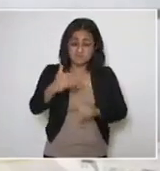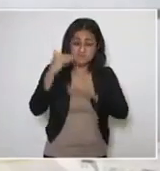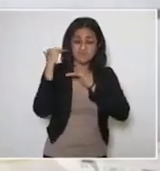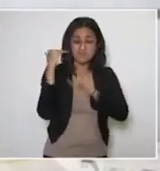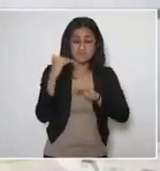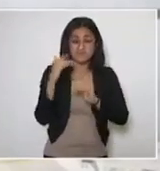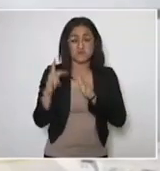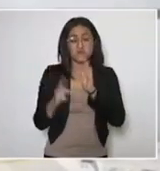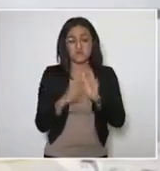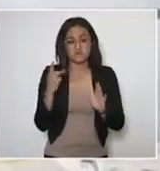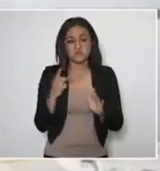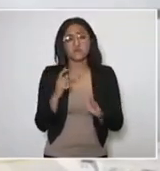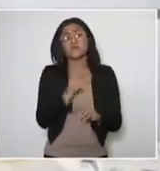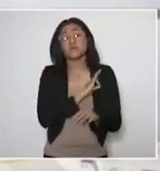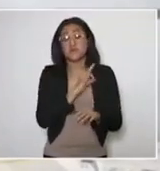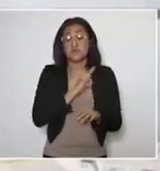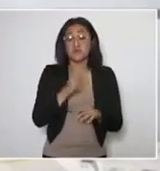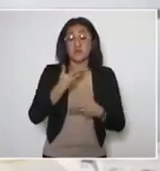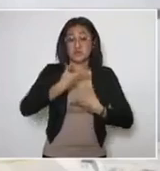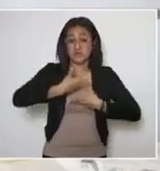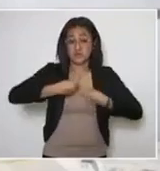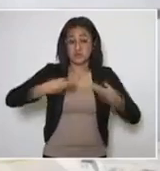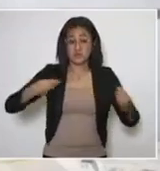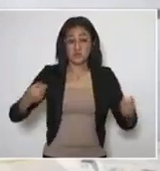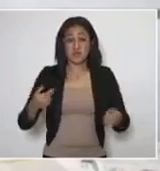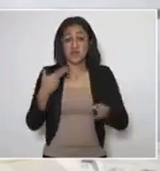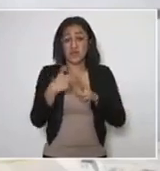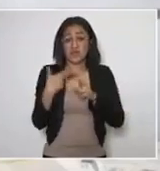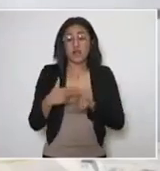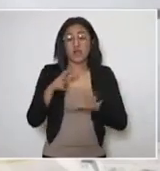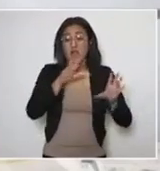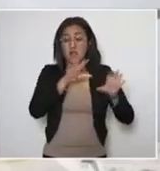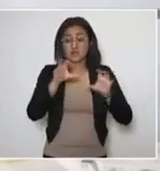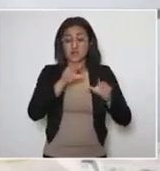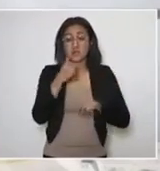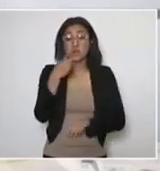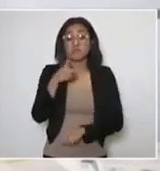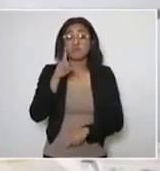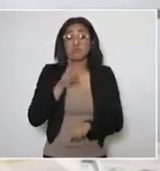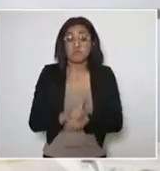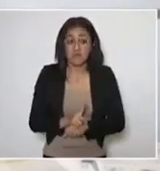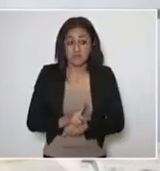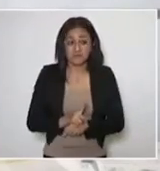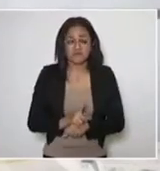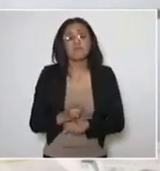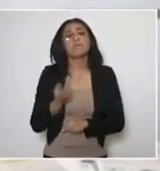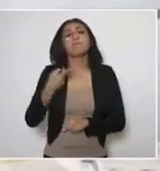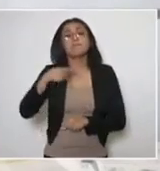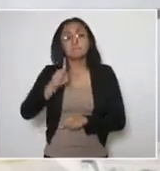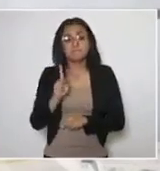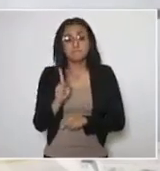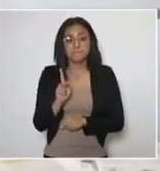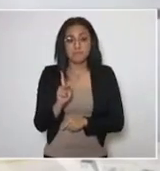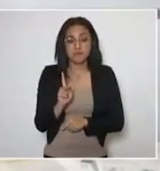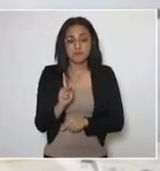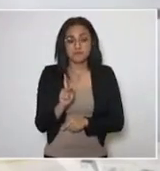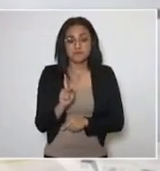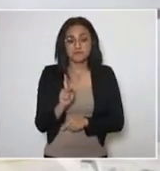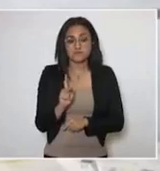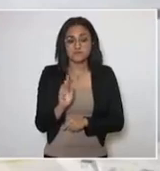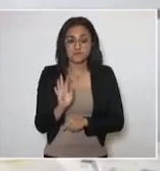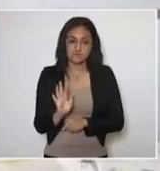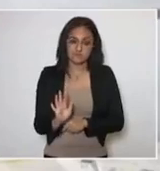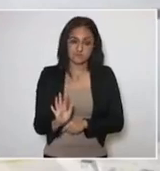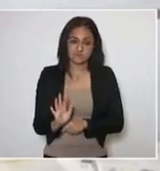contactos pueden llegar hasta 800 contagios por día afortunadamente el